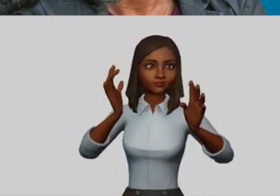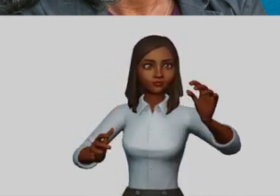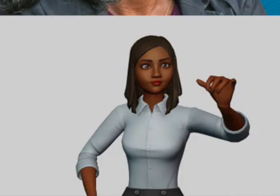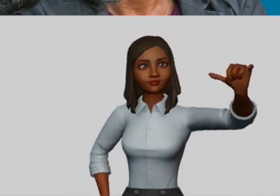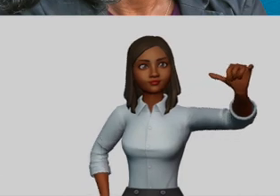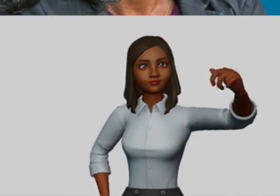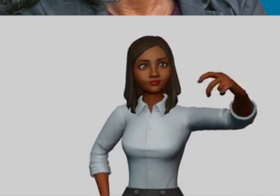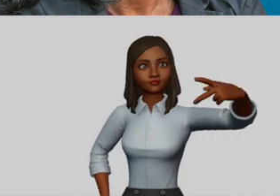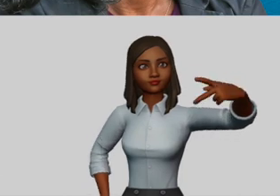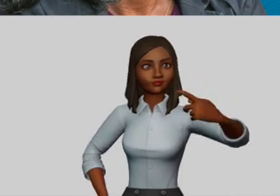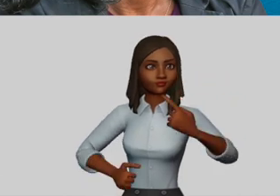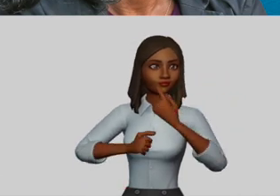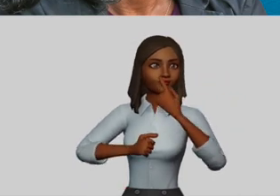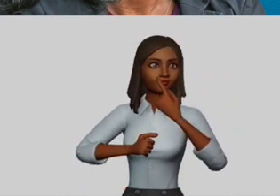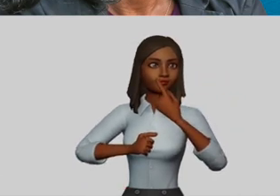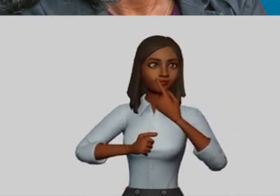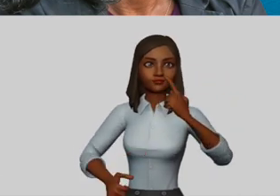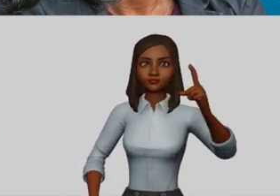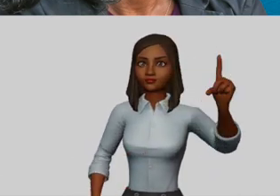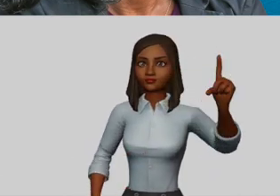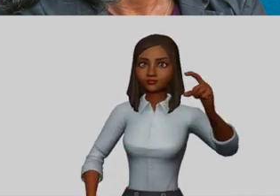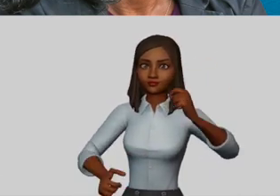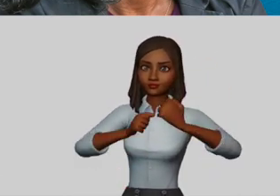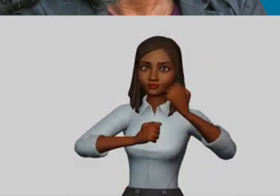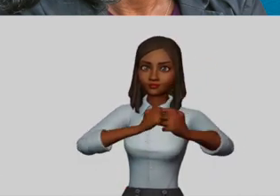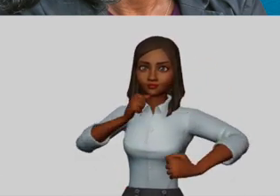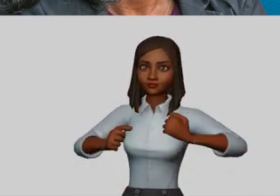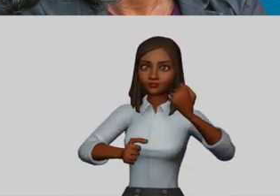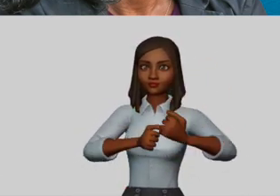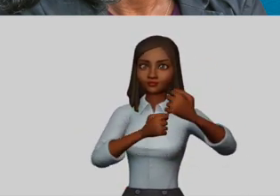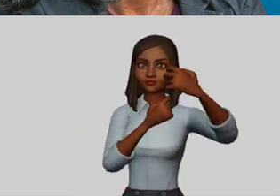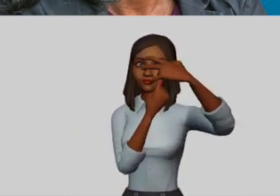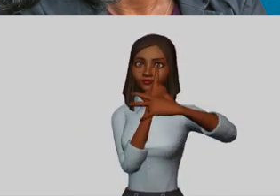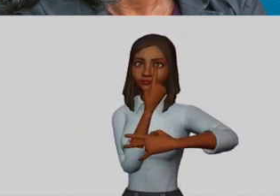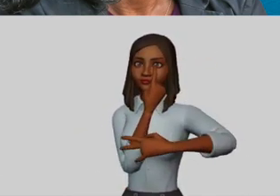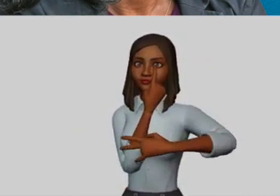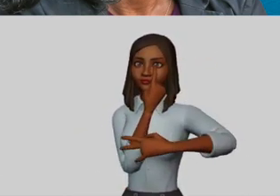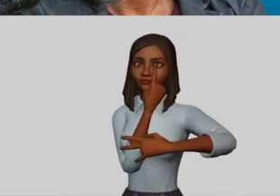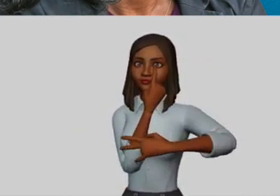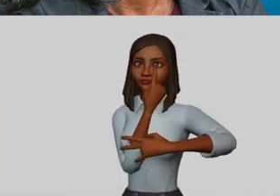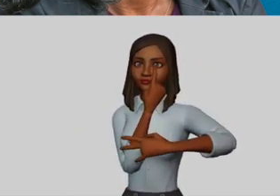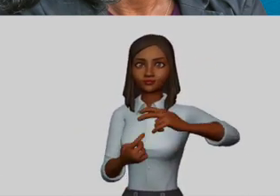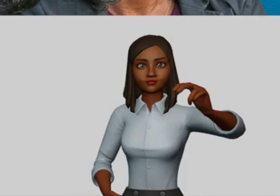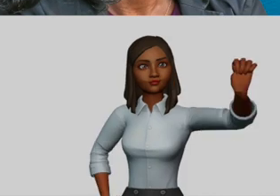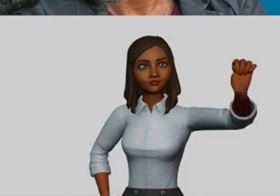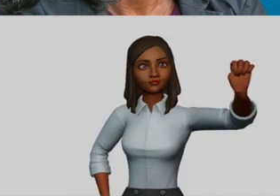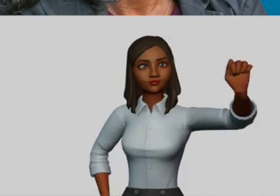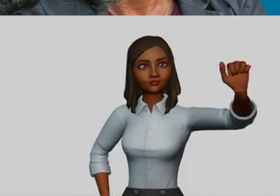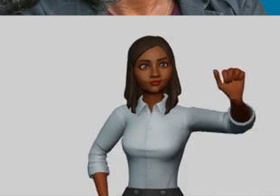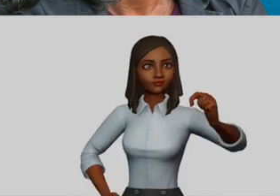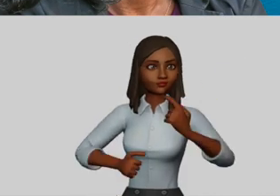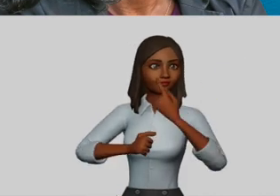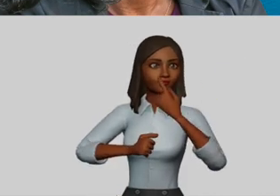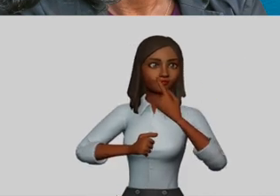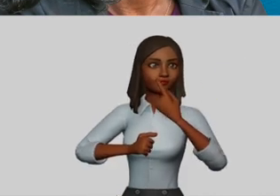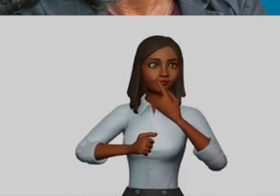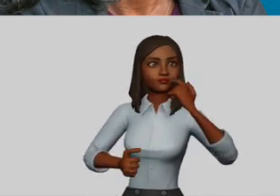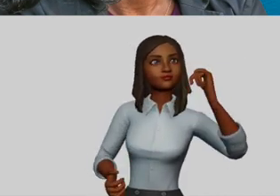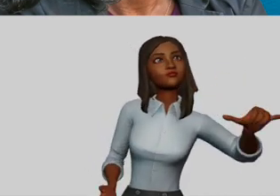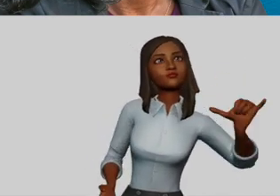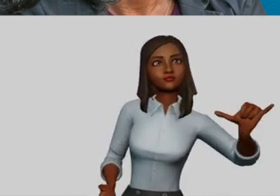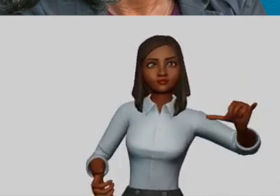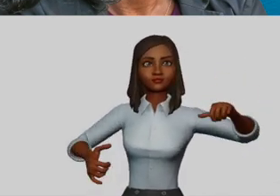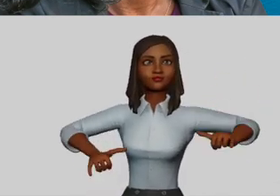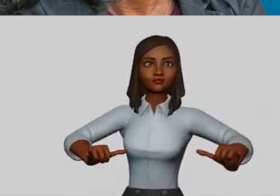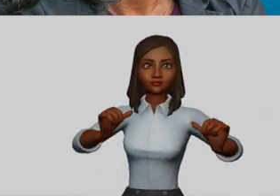de 250 puntos en el cuerpo. ¡Wow! De cara, es como de manos. Así que no es solamente la mano. O sea, que uh-huh. no